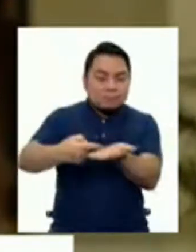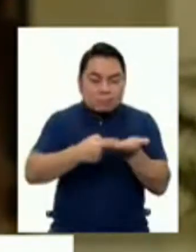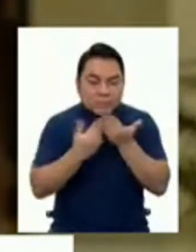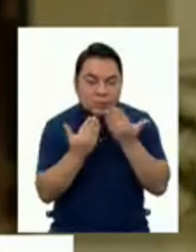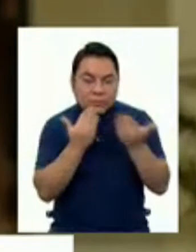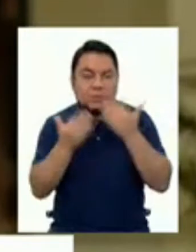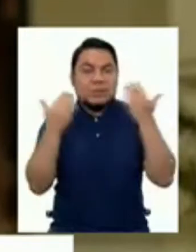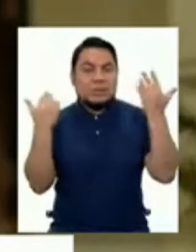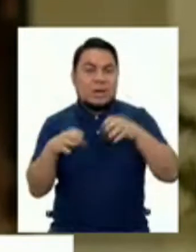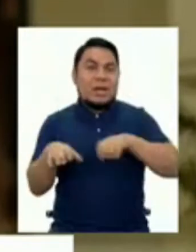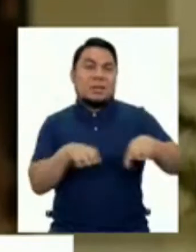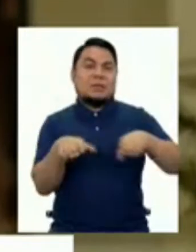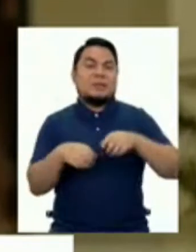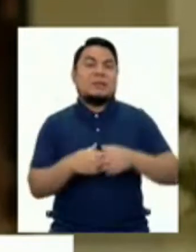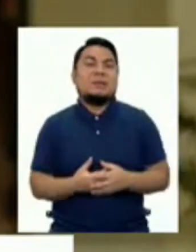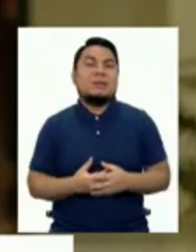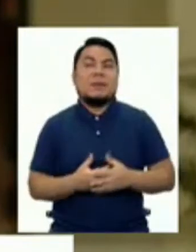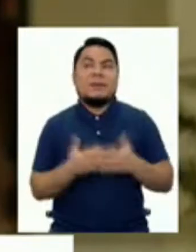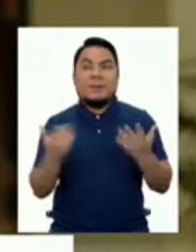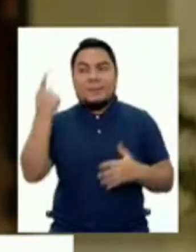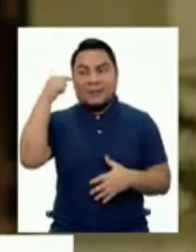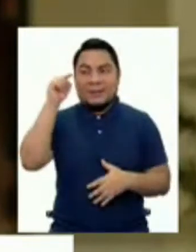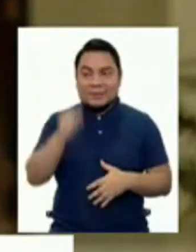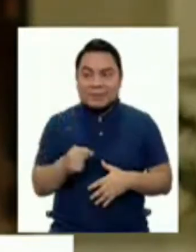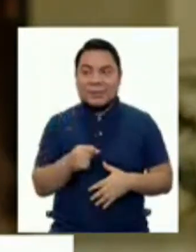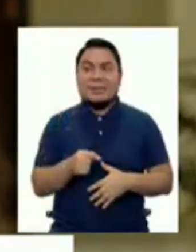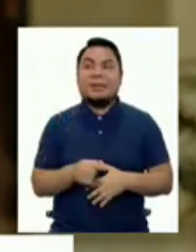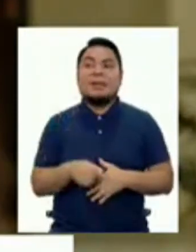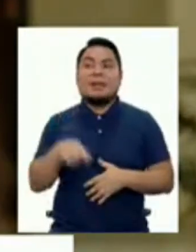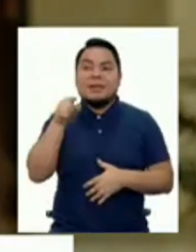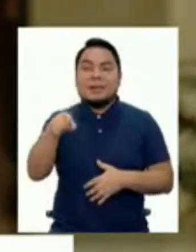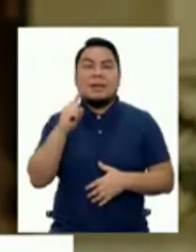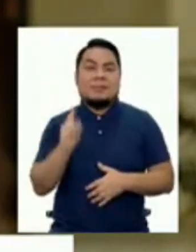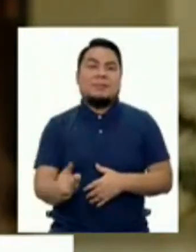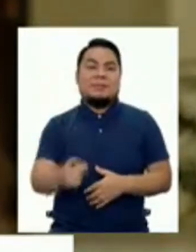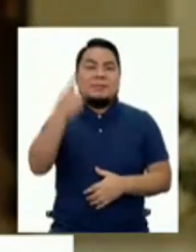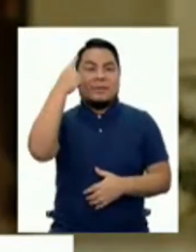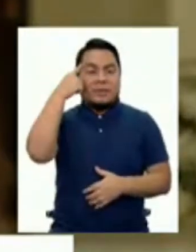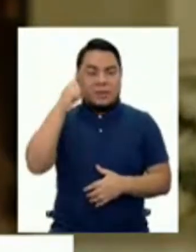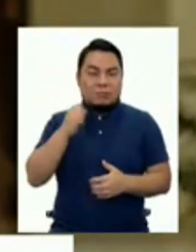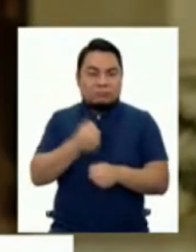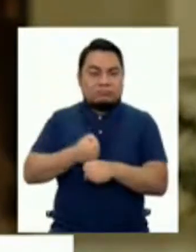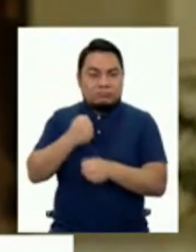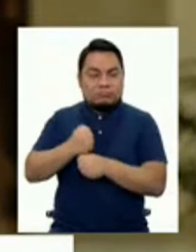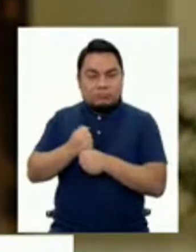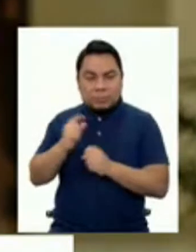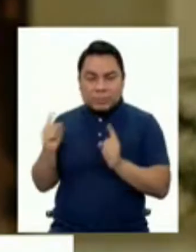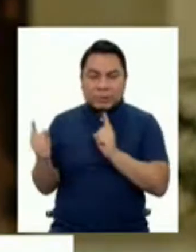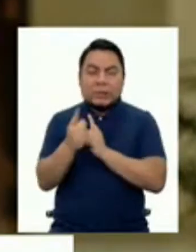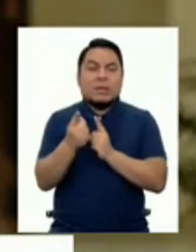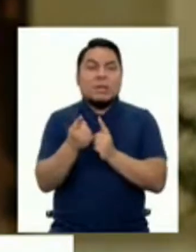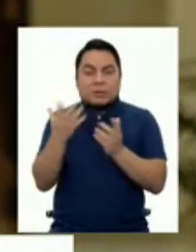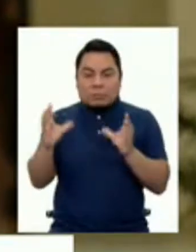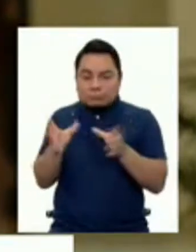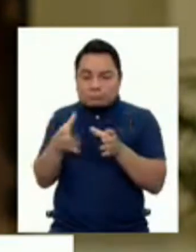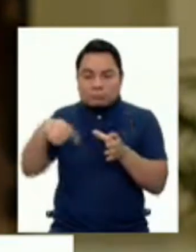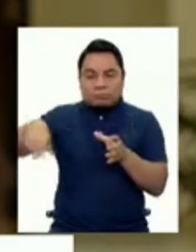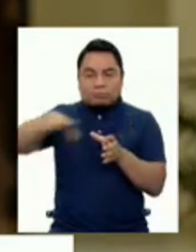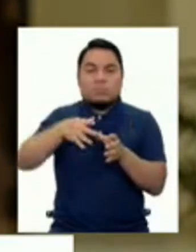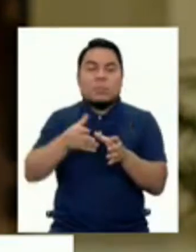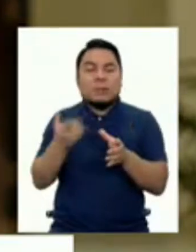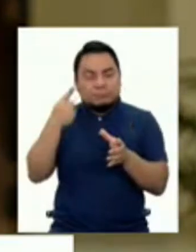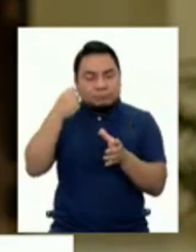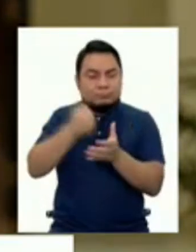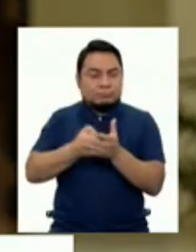que ya le estamos haciendo para estar ahí en primera línea en la distribución de la